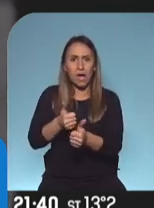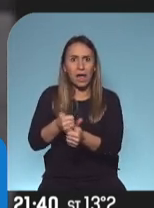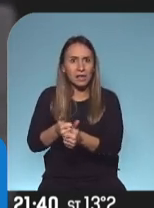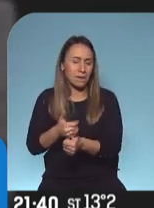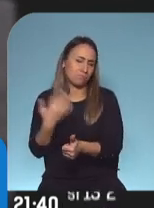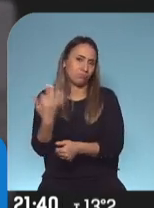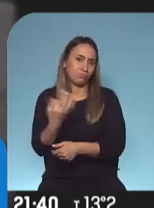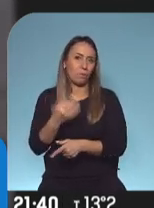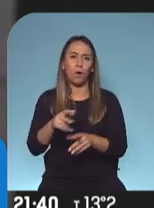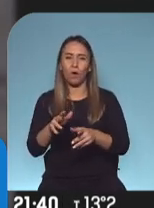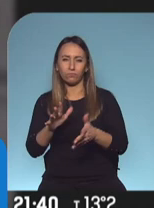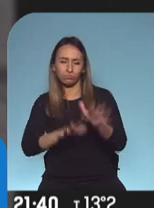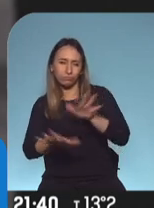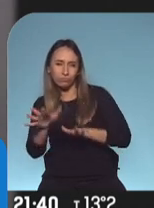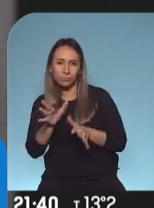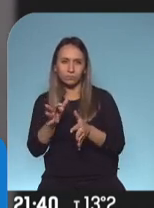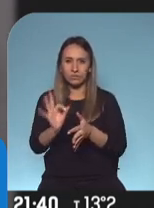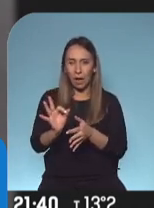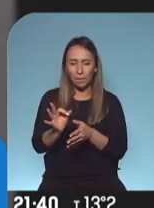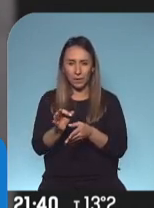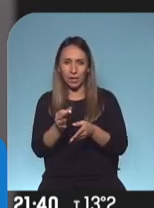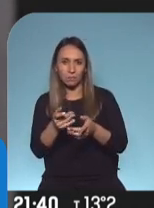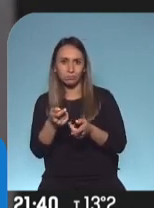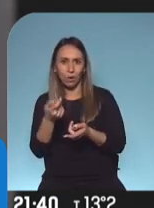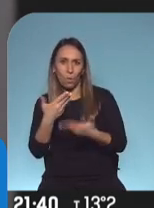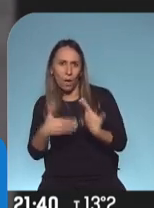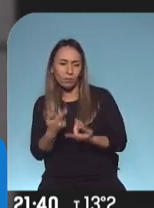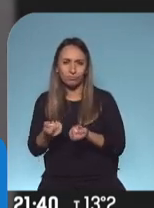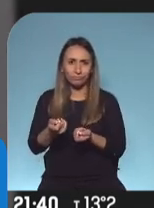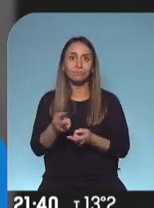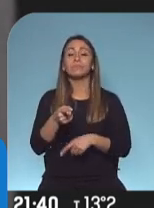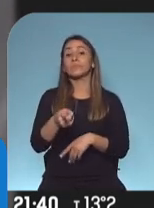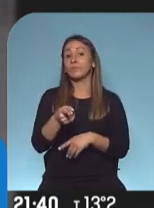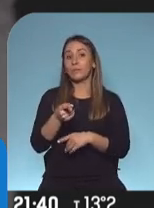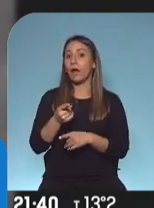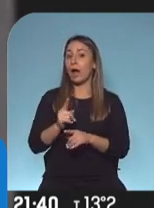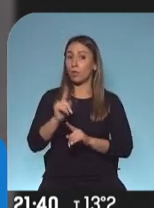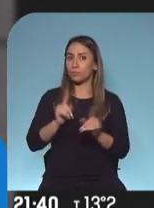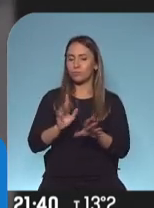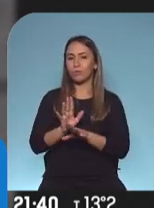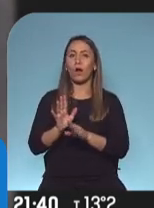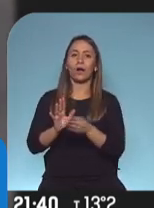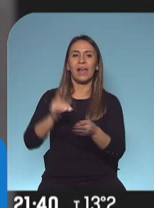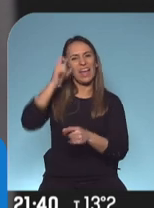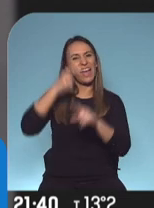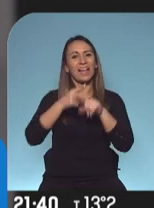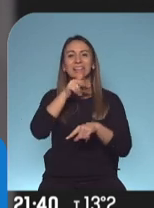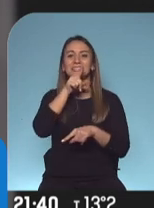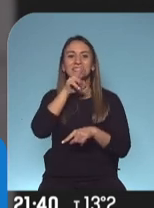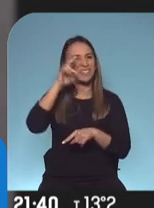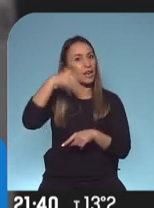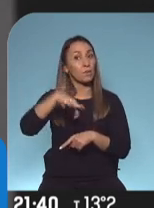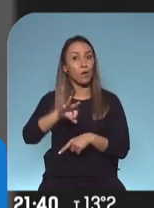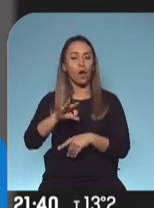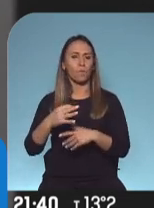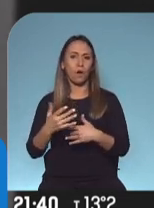Técnica. Técnica. Por la técnica. Claro. Y la salida. Fue para muchos el primer, ahora llamado extremo, ¿no? Claro, arrancando de 3. Otro